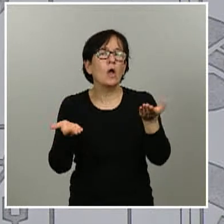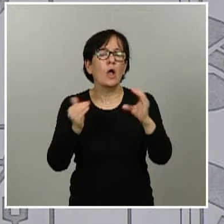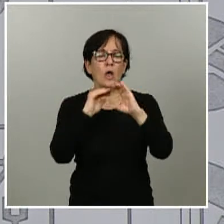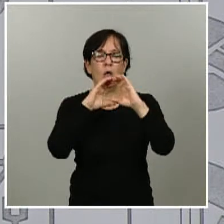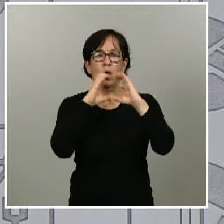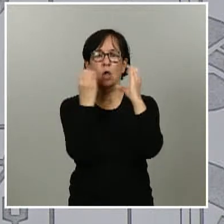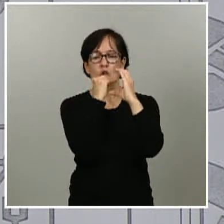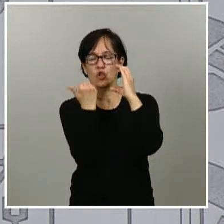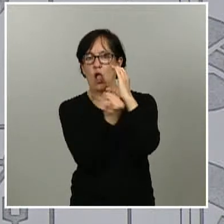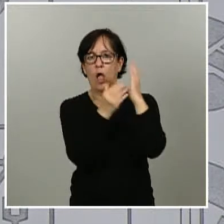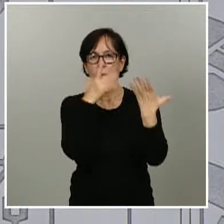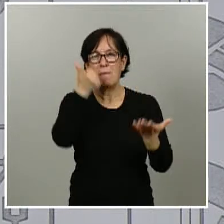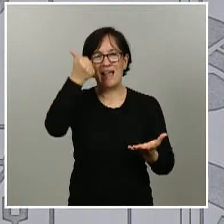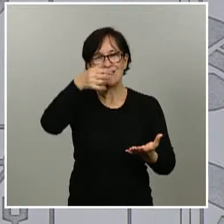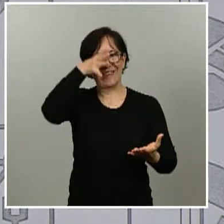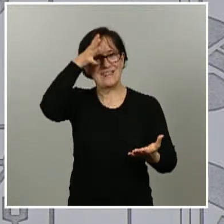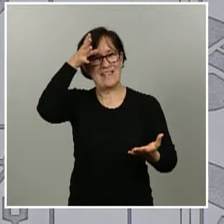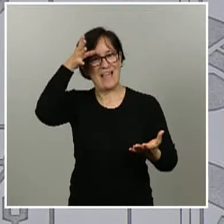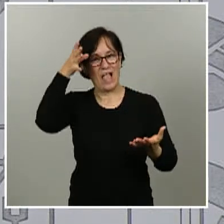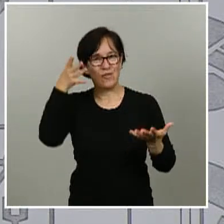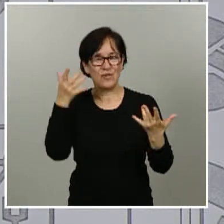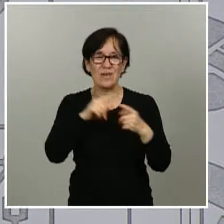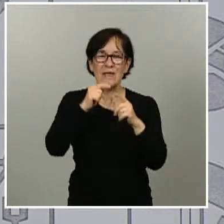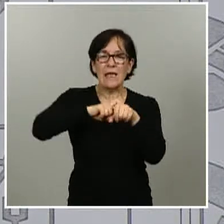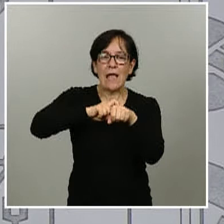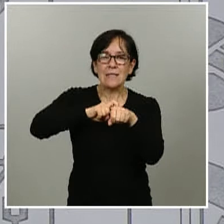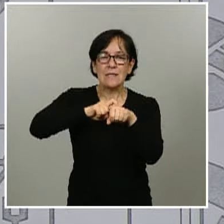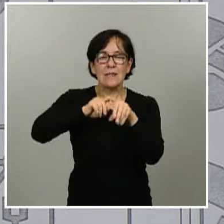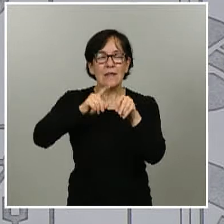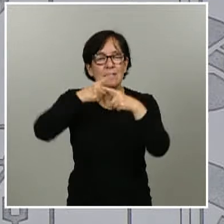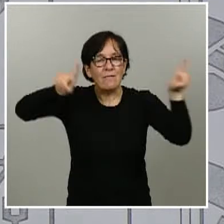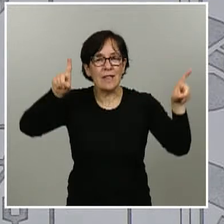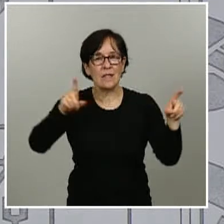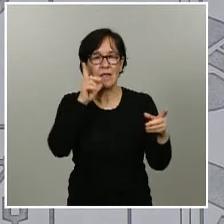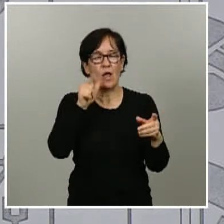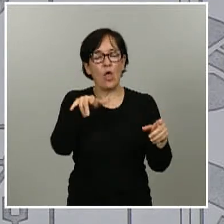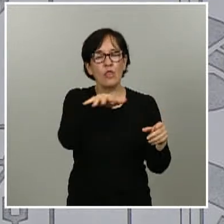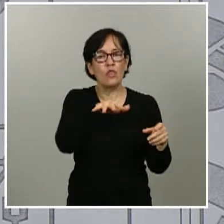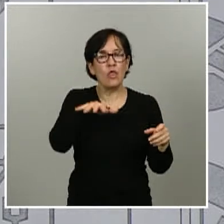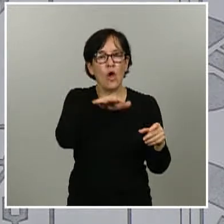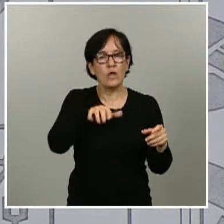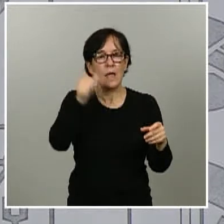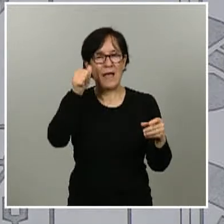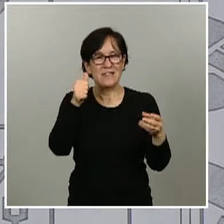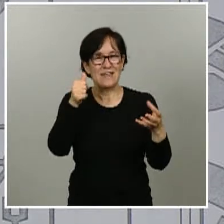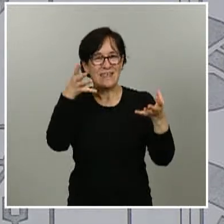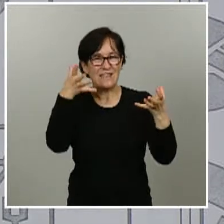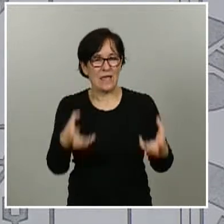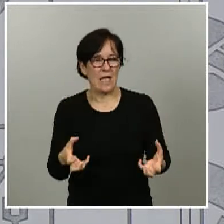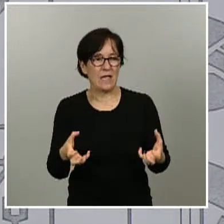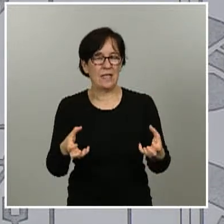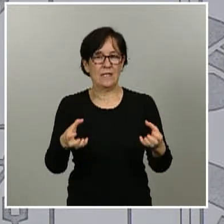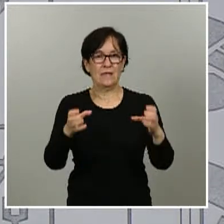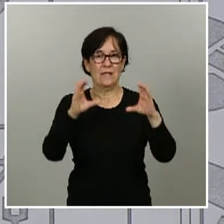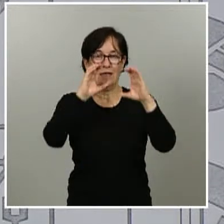son países más calurosos, tienen características diferentes si son de una zona más árida, por ejemplo el Sahel, que si